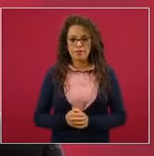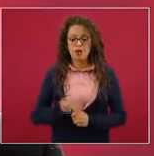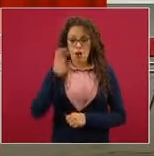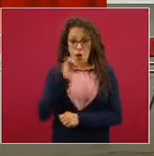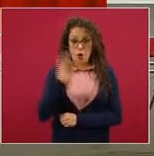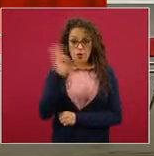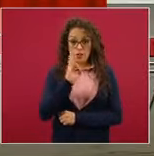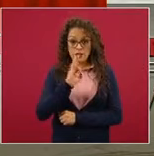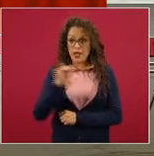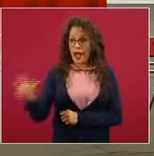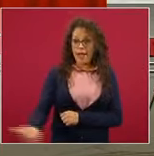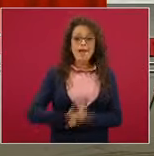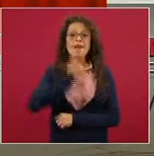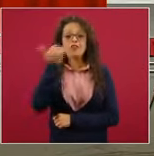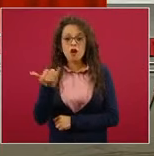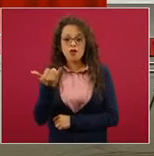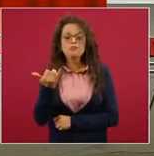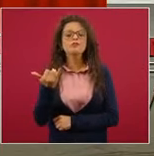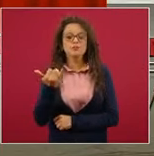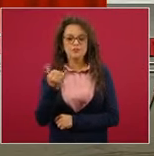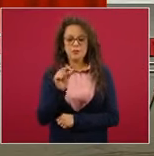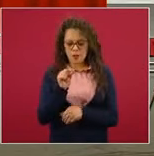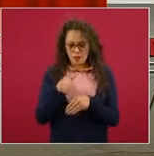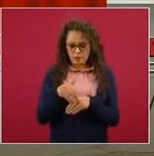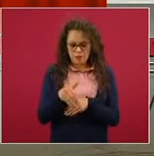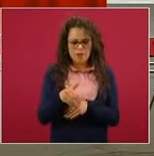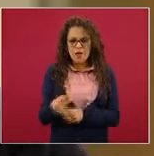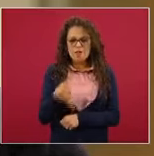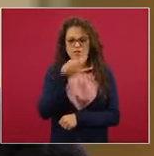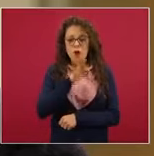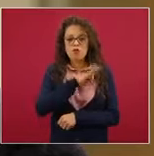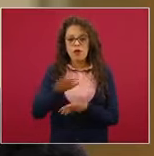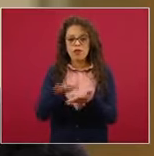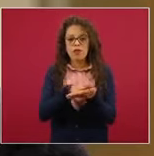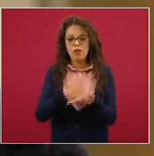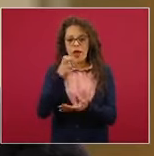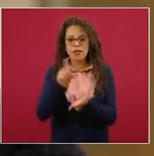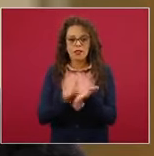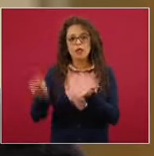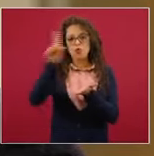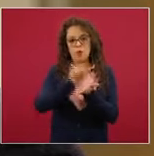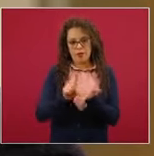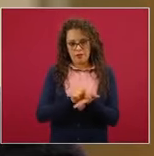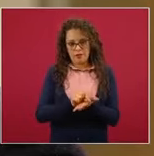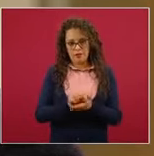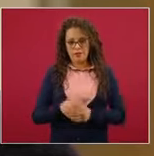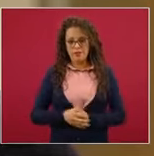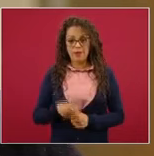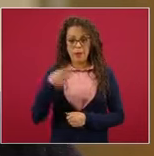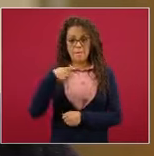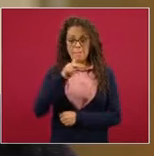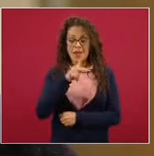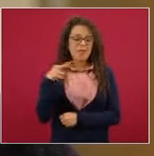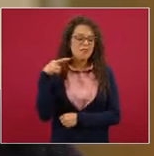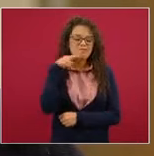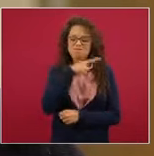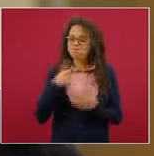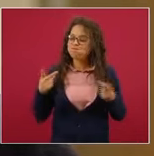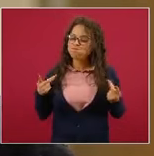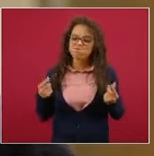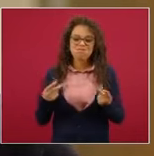tuit. Y este tipo de mensajes enseguida precipitan reacciones también